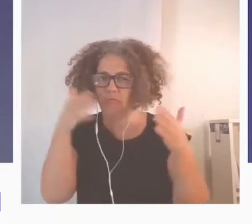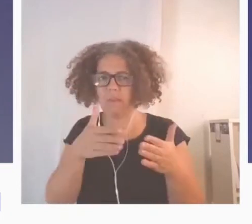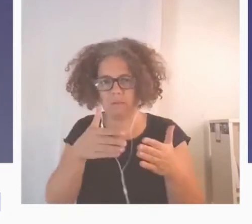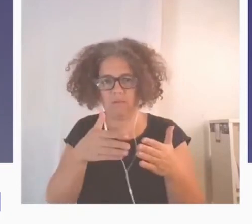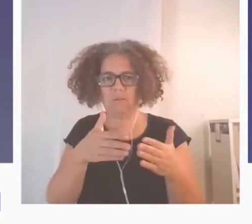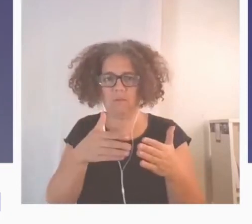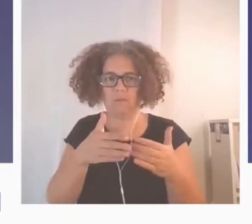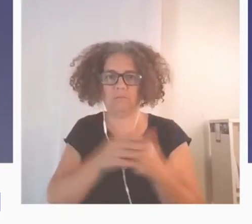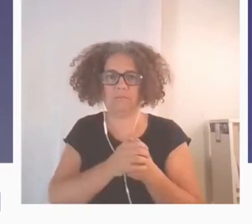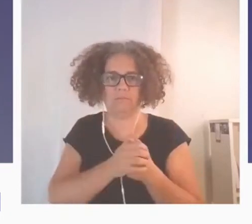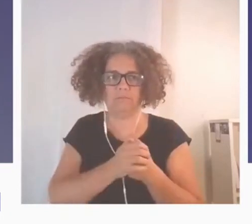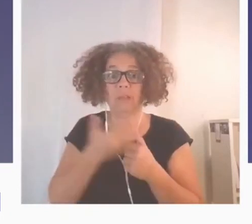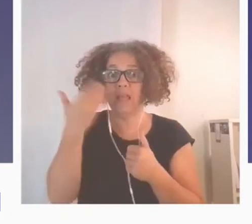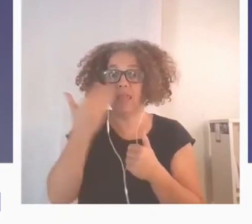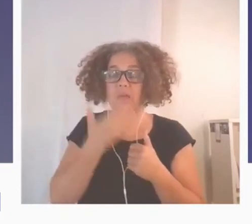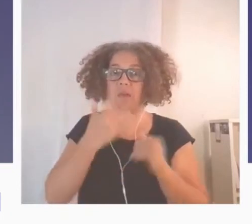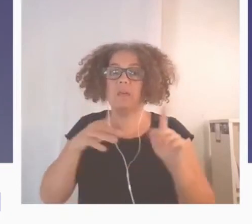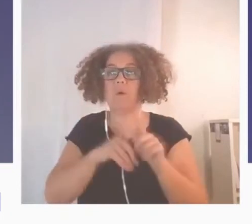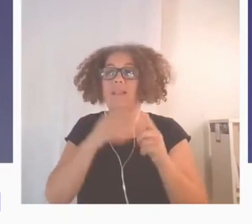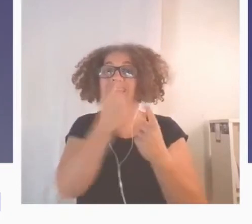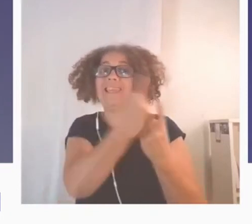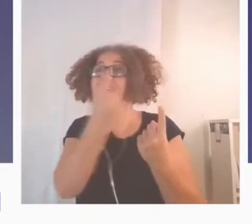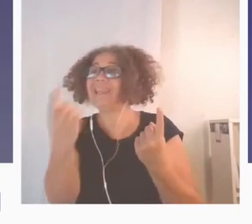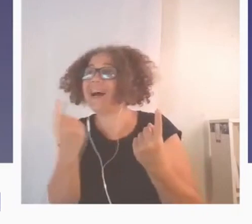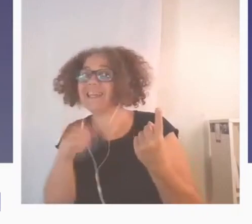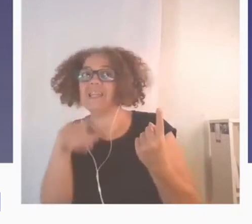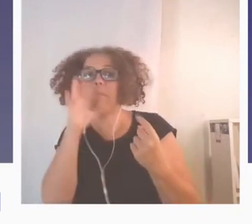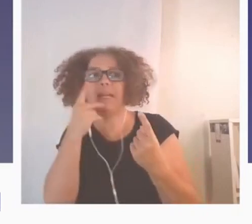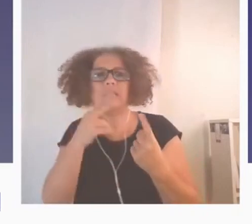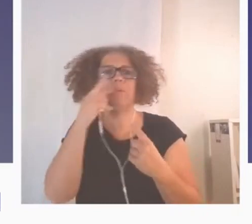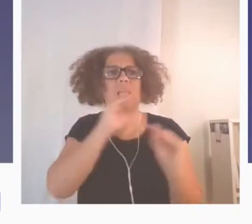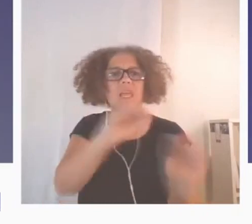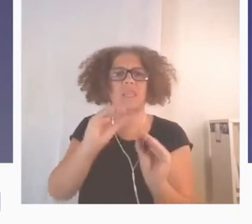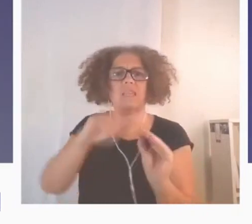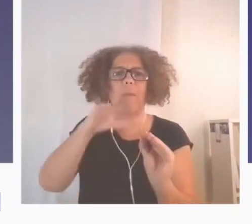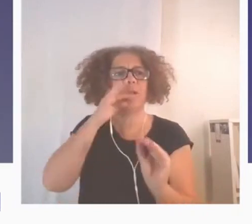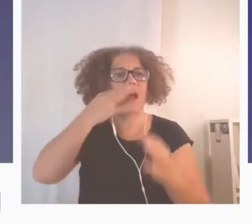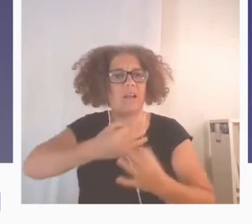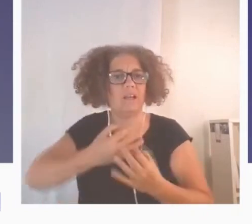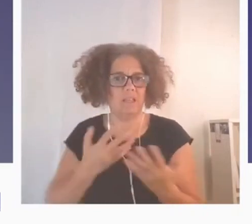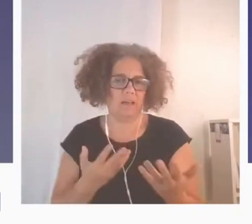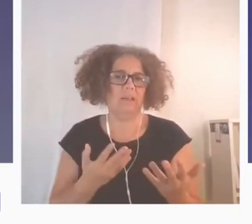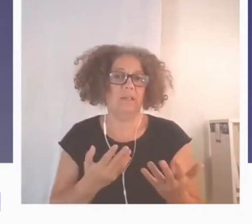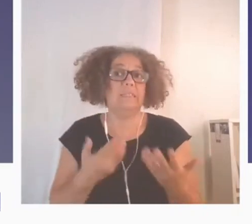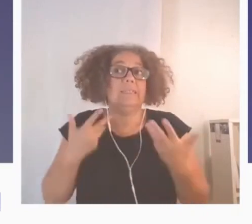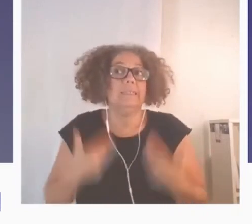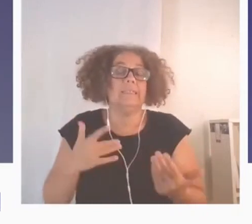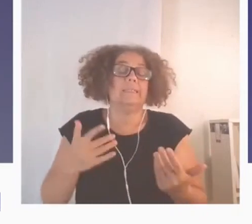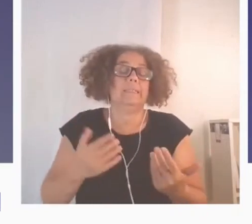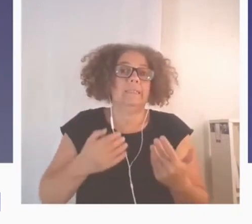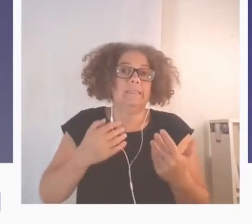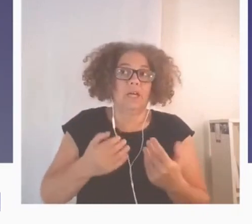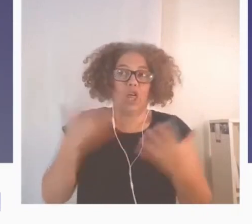hagamos, ponernos las gafas de cada quien, de sus experiencias y de la realidad en la que viven, y ser capaces de llegar a